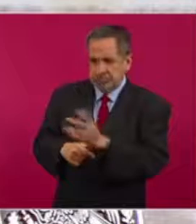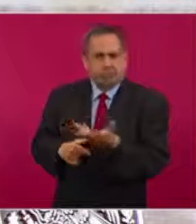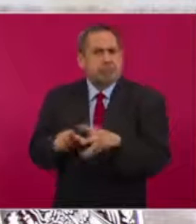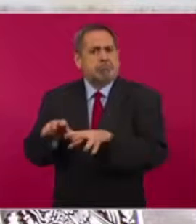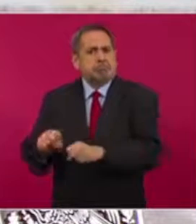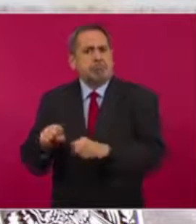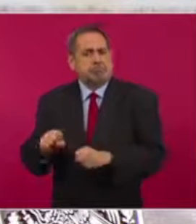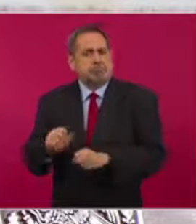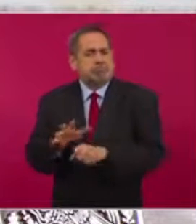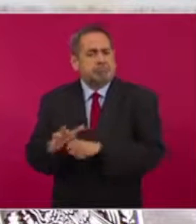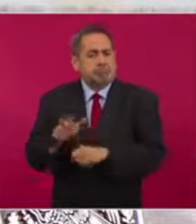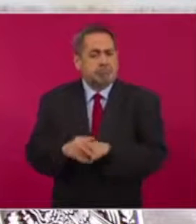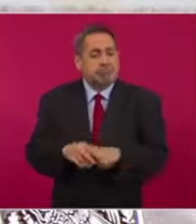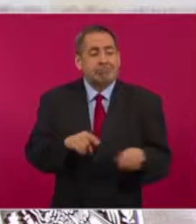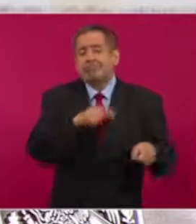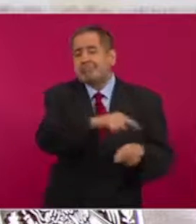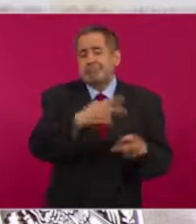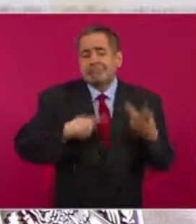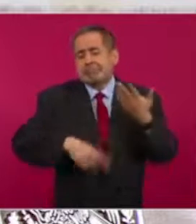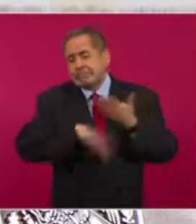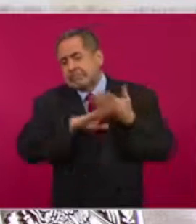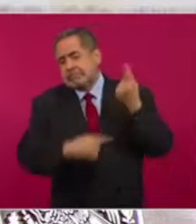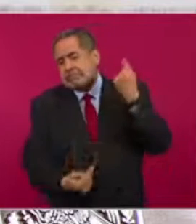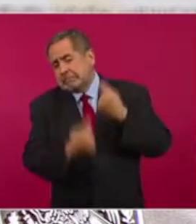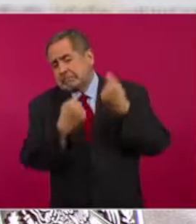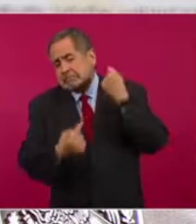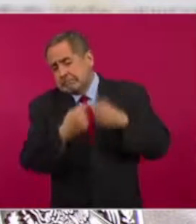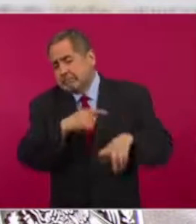aunque nos insulten,